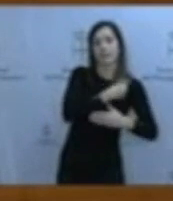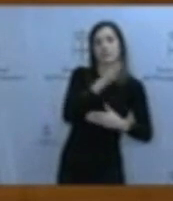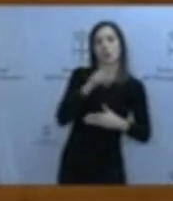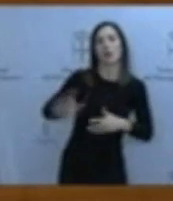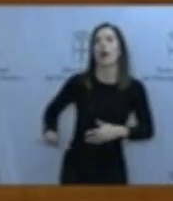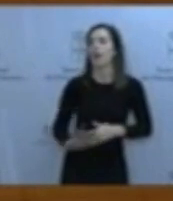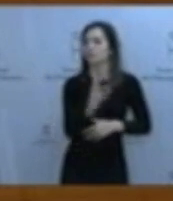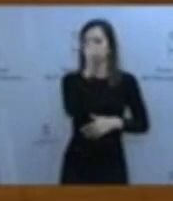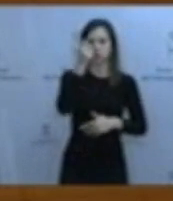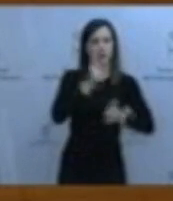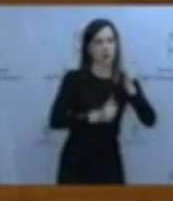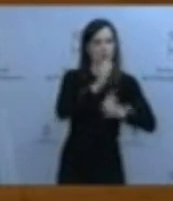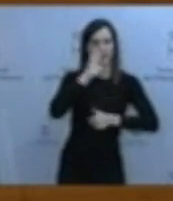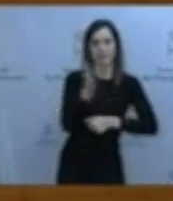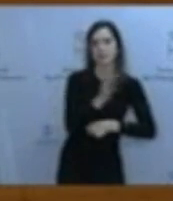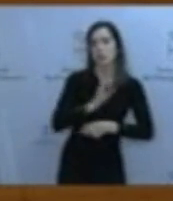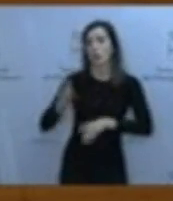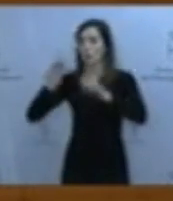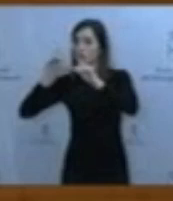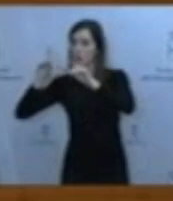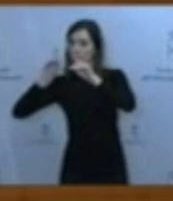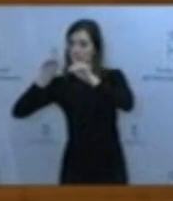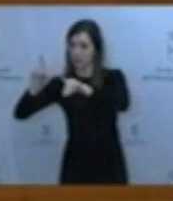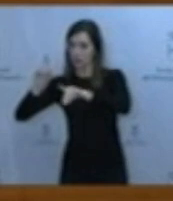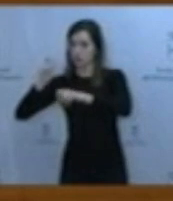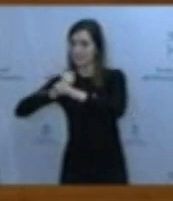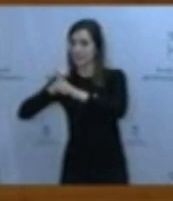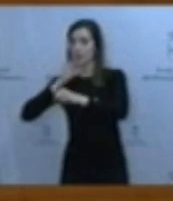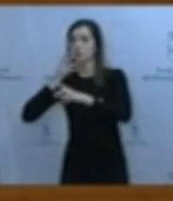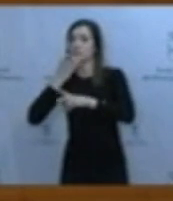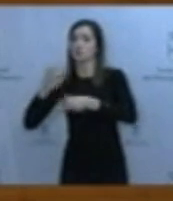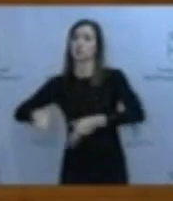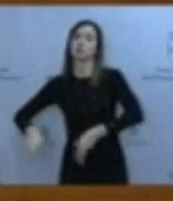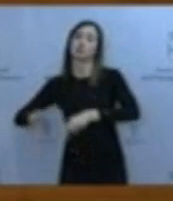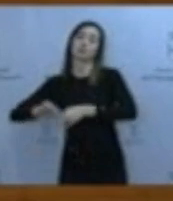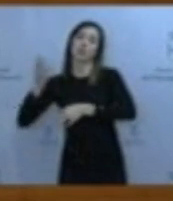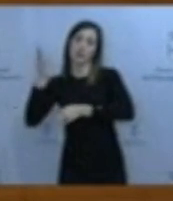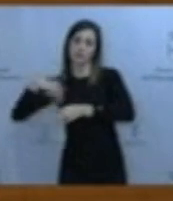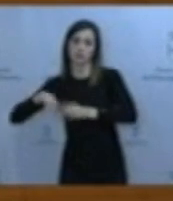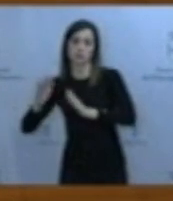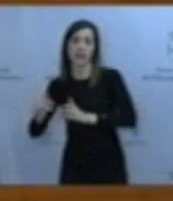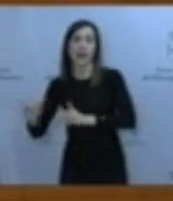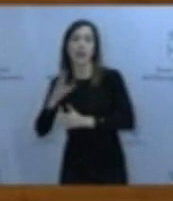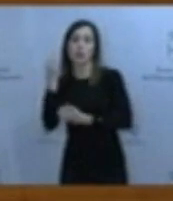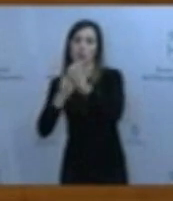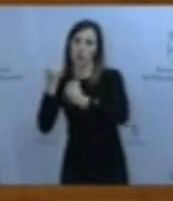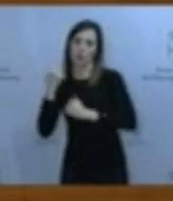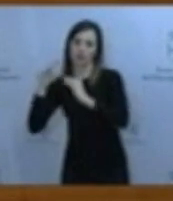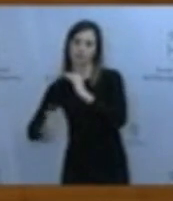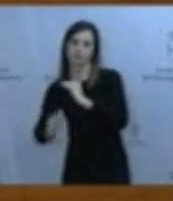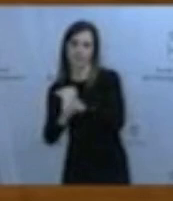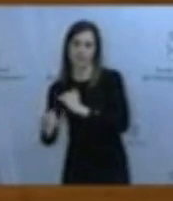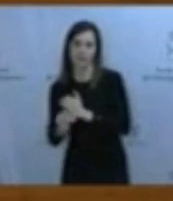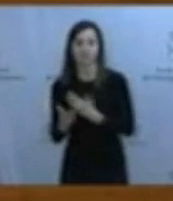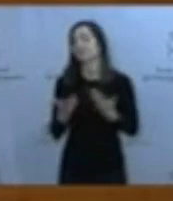de la competitividad o hacia la formación para el trabajo para los que tengan menos suerte o tengan un perfil socioeconómico menos ventajoso. Como decía,